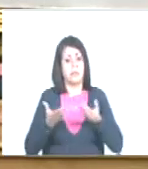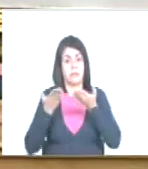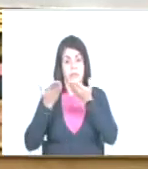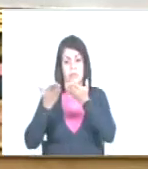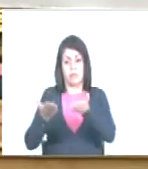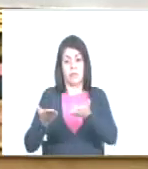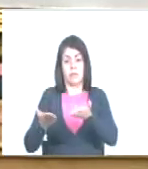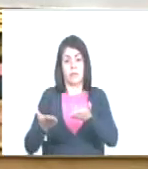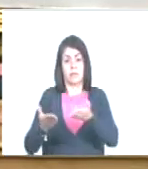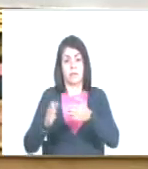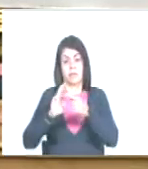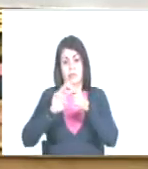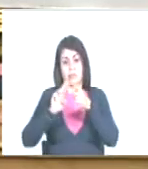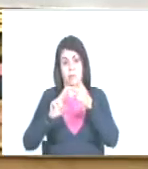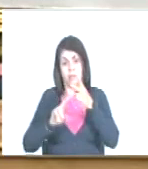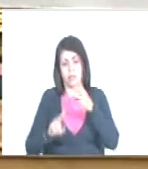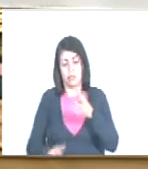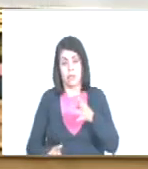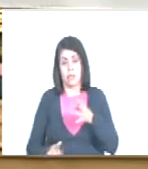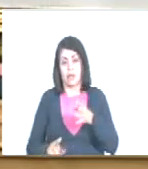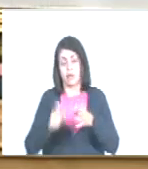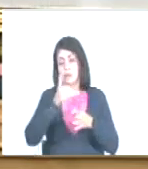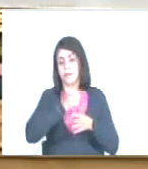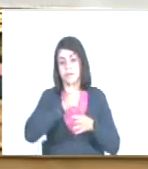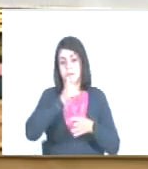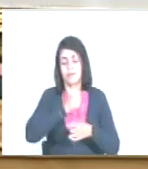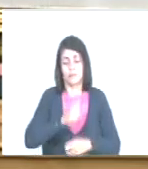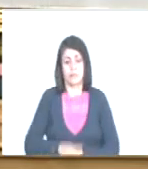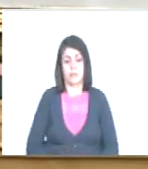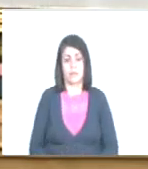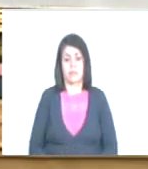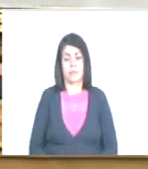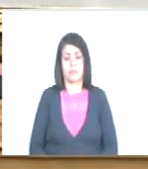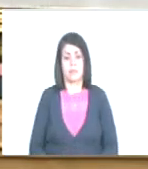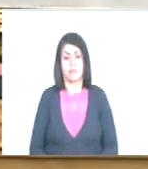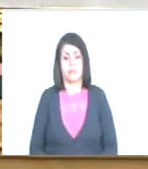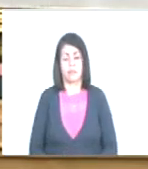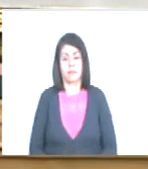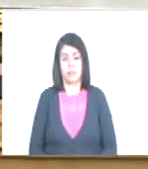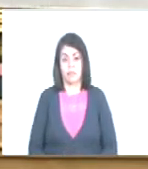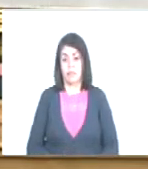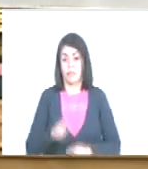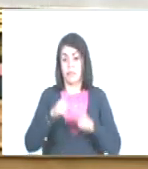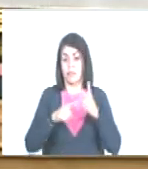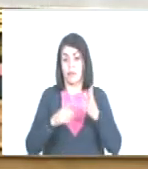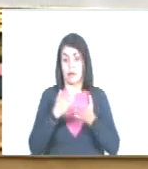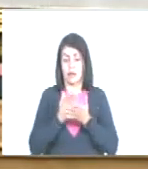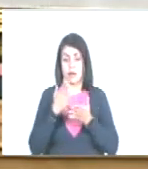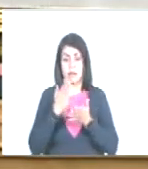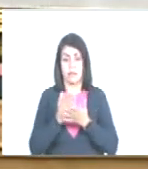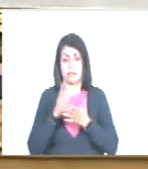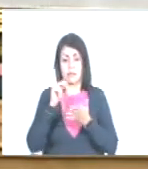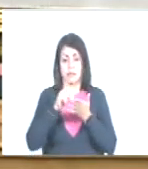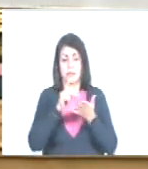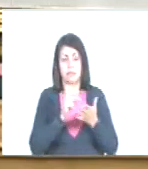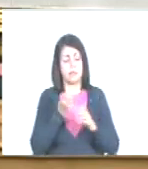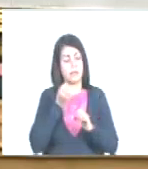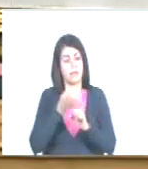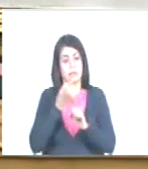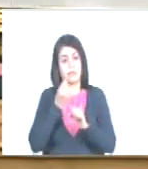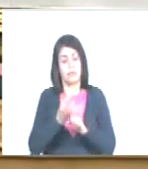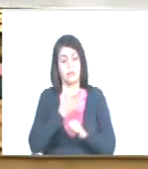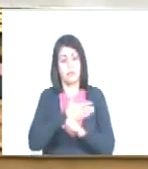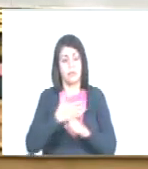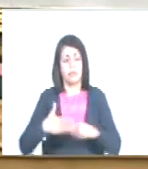proporcionarle las herramientas de resistencia. Y una cosa que siempre estaba presente en los discursos